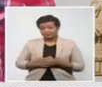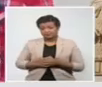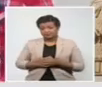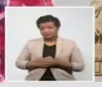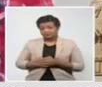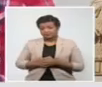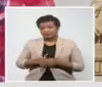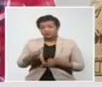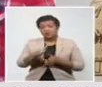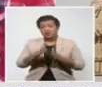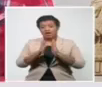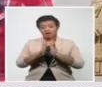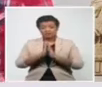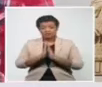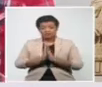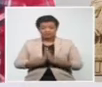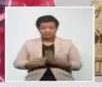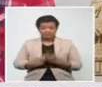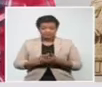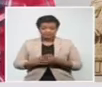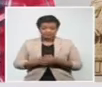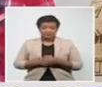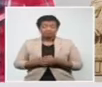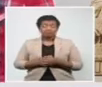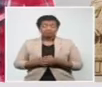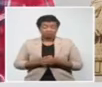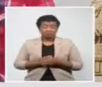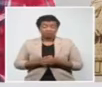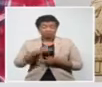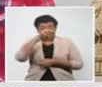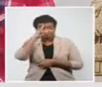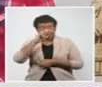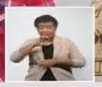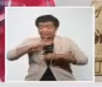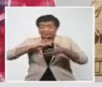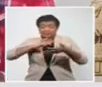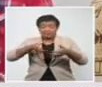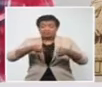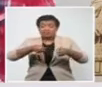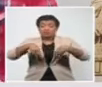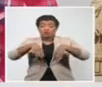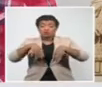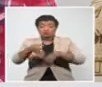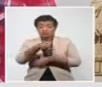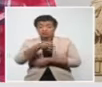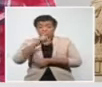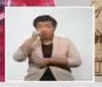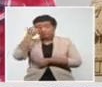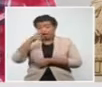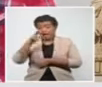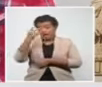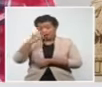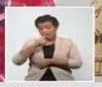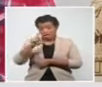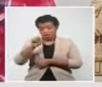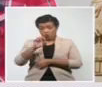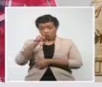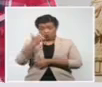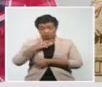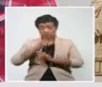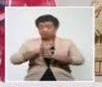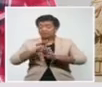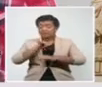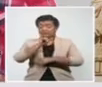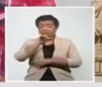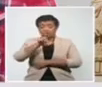Así es, comienza a preocupar y a complicarse la situación en el municipio Baracoa, que acumula ya 61 casos en los últimos